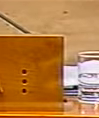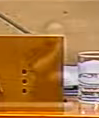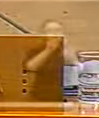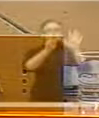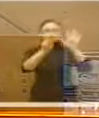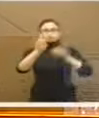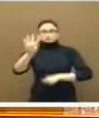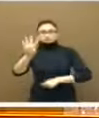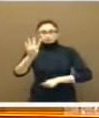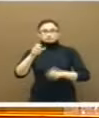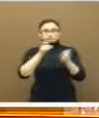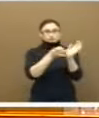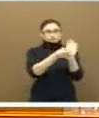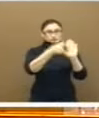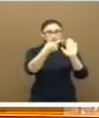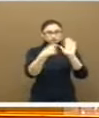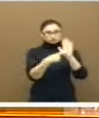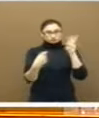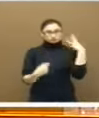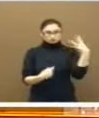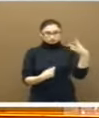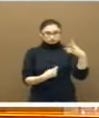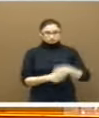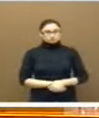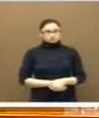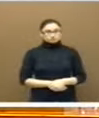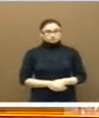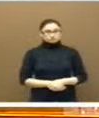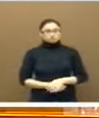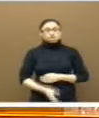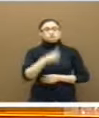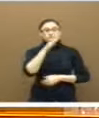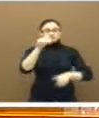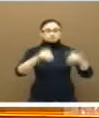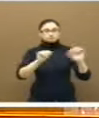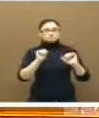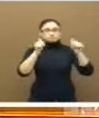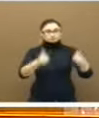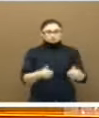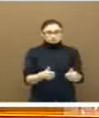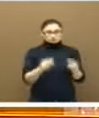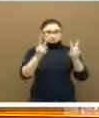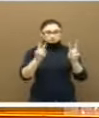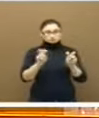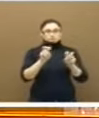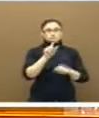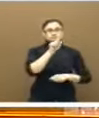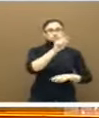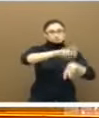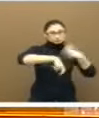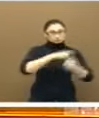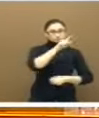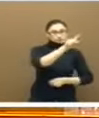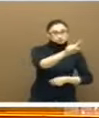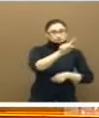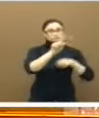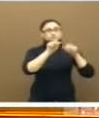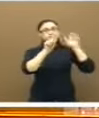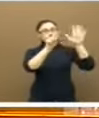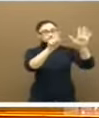174 han sido retiradas. Someto a la consideración de la Cámara la enmienda número 164